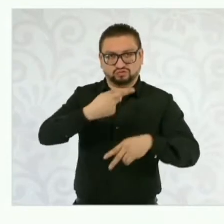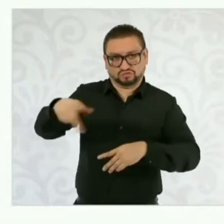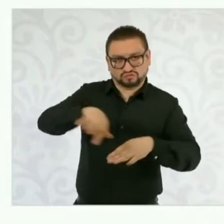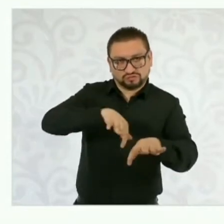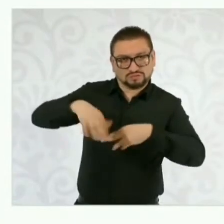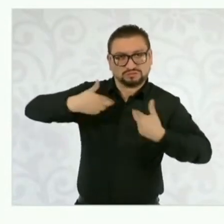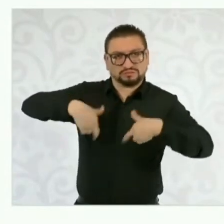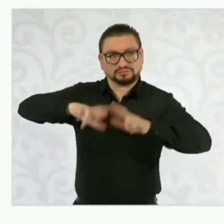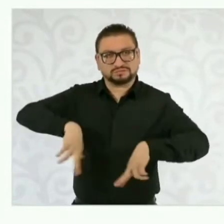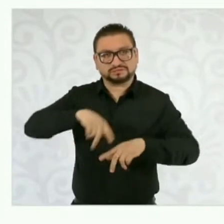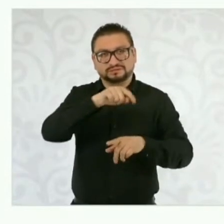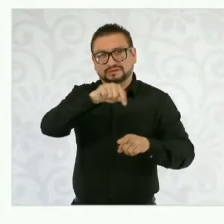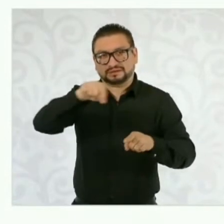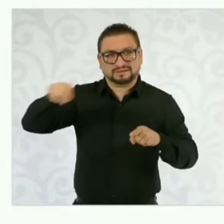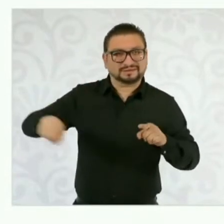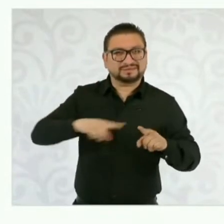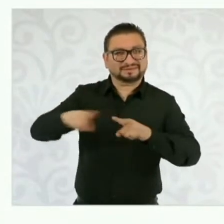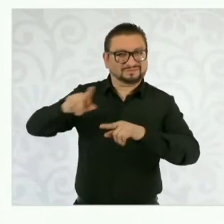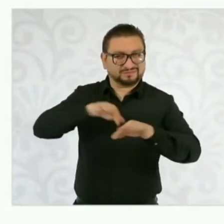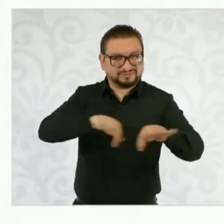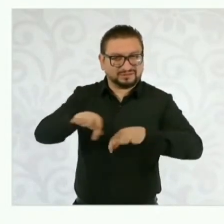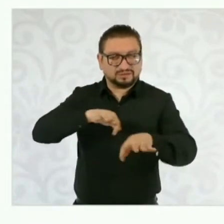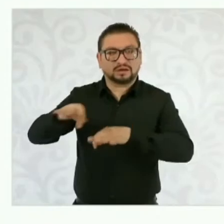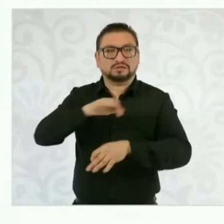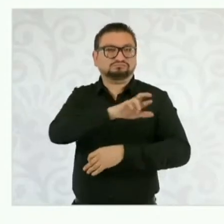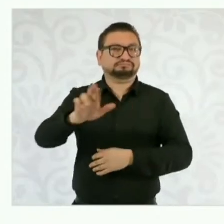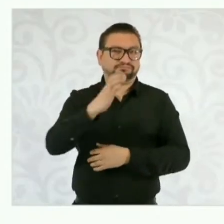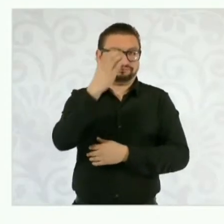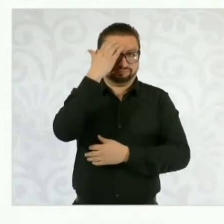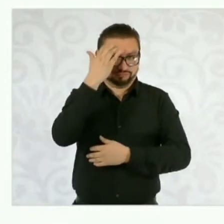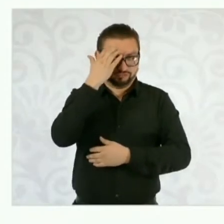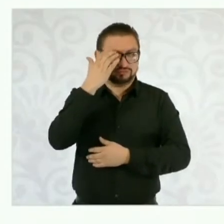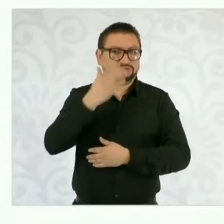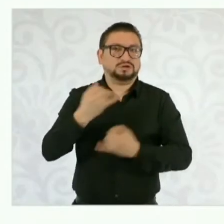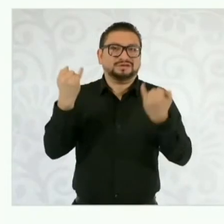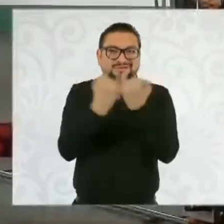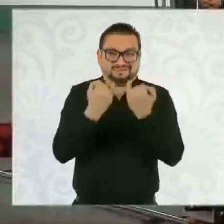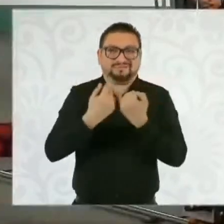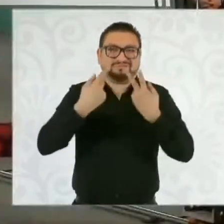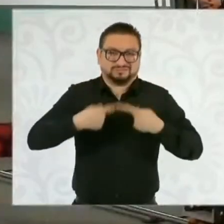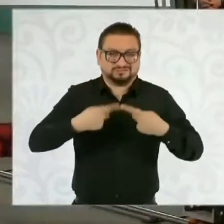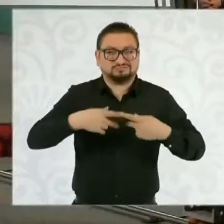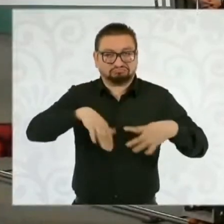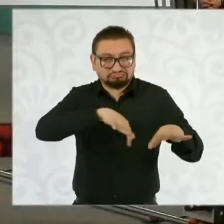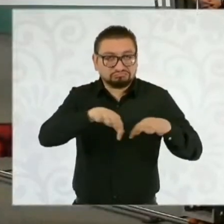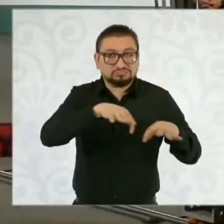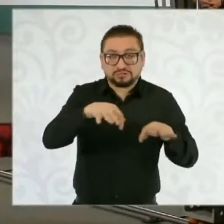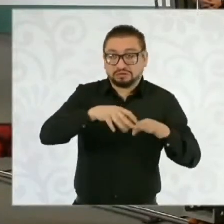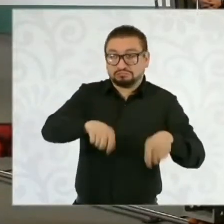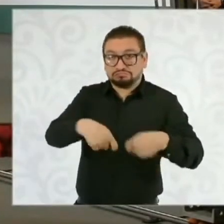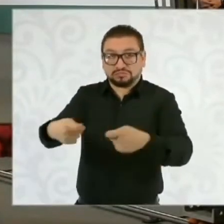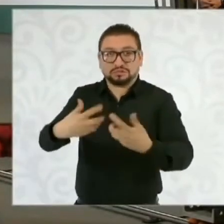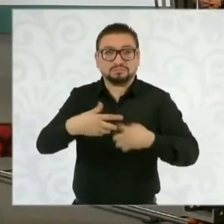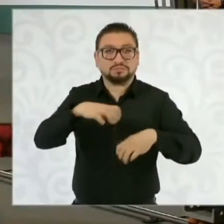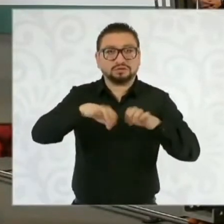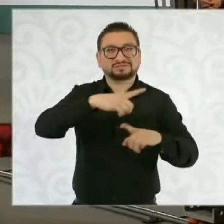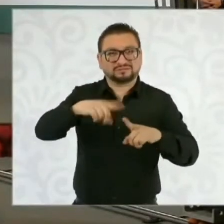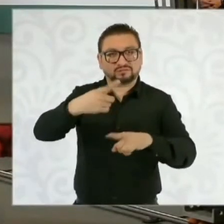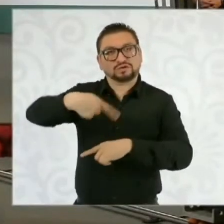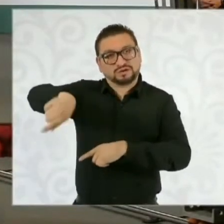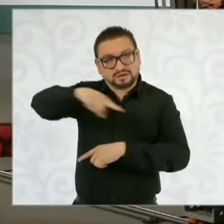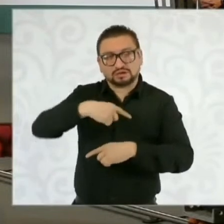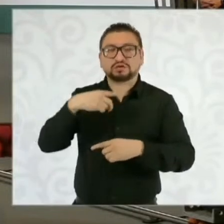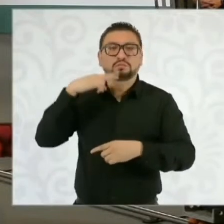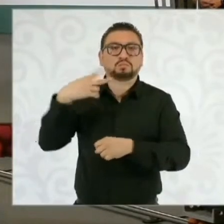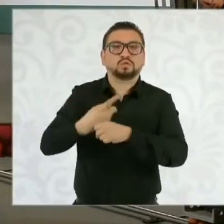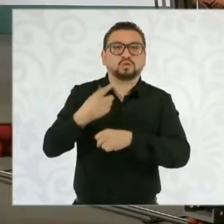los representantes de las y los trabajadores, de igual manera de las y los empleadores, porque a través de su voluntad, del